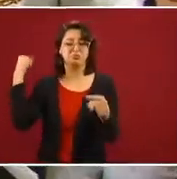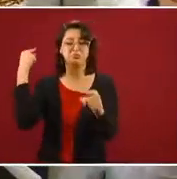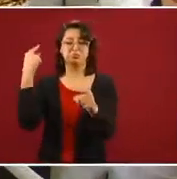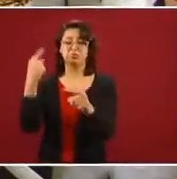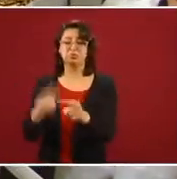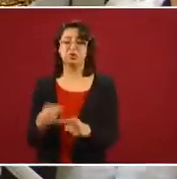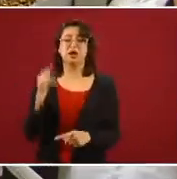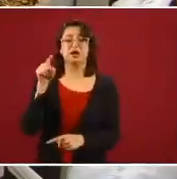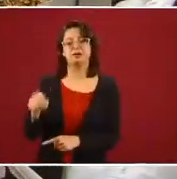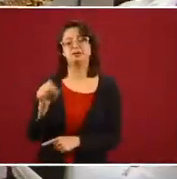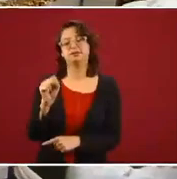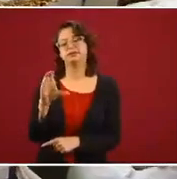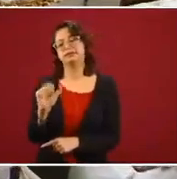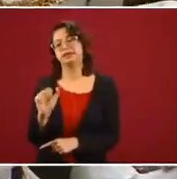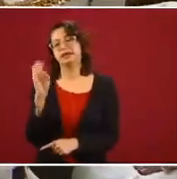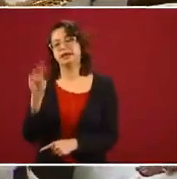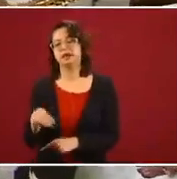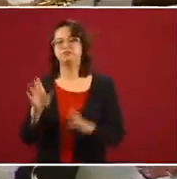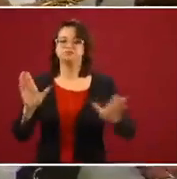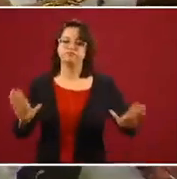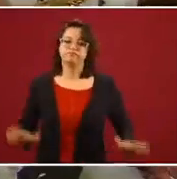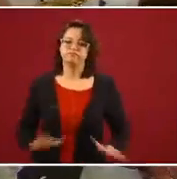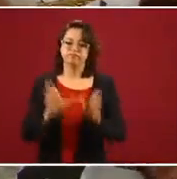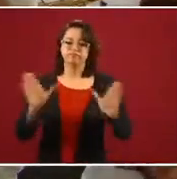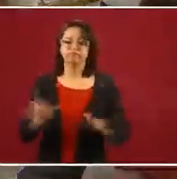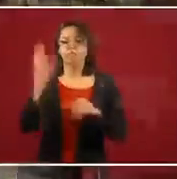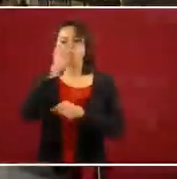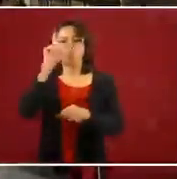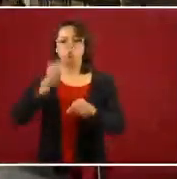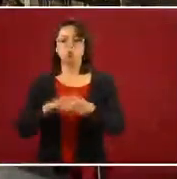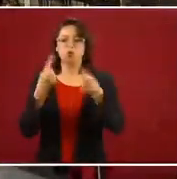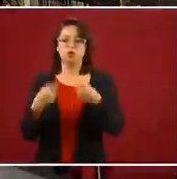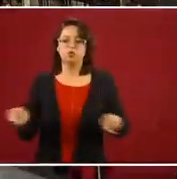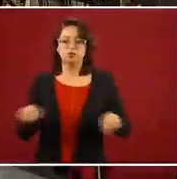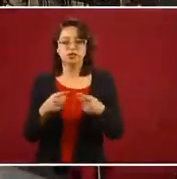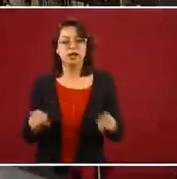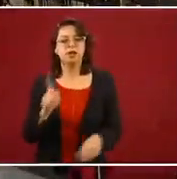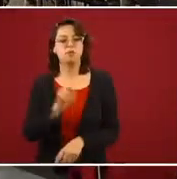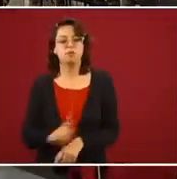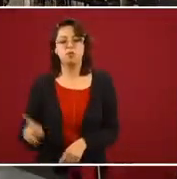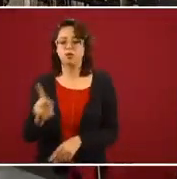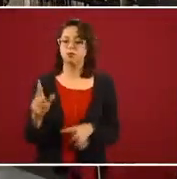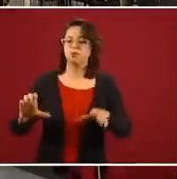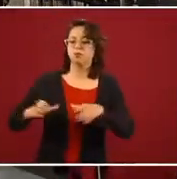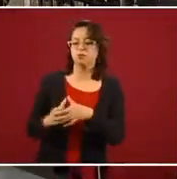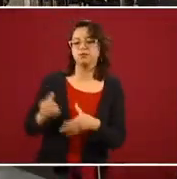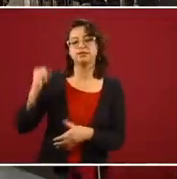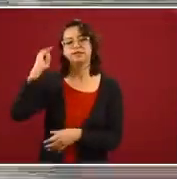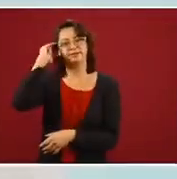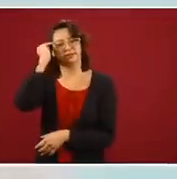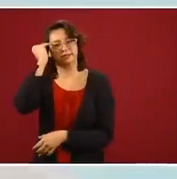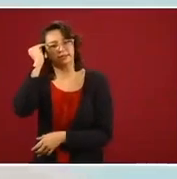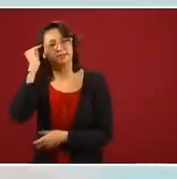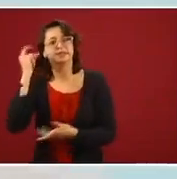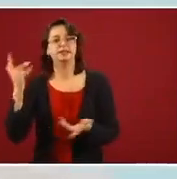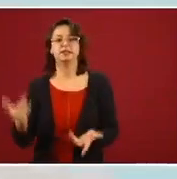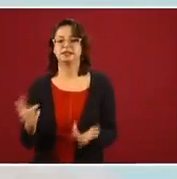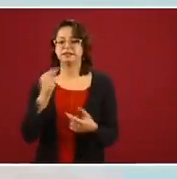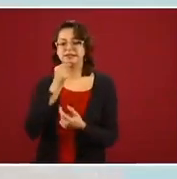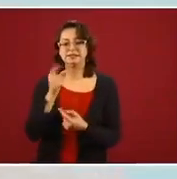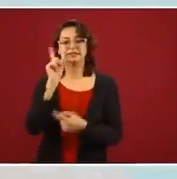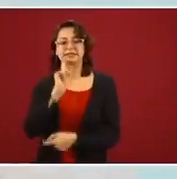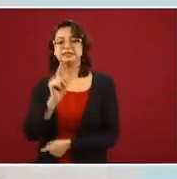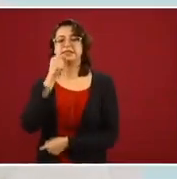ha enaltecido la cultura musical de nuestros pueblos, de nuestras comunidades y ha formado a miles de